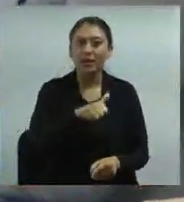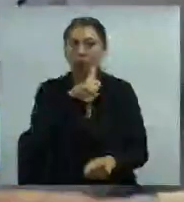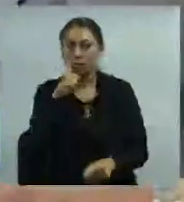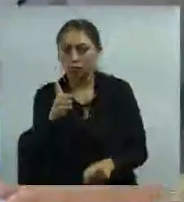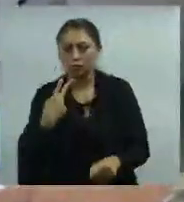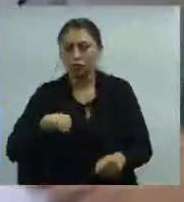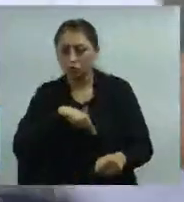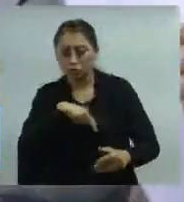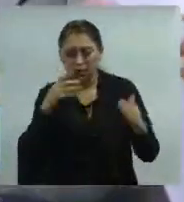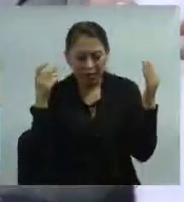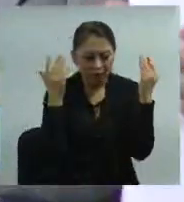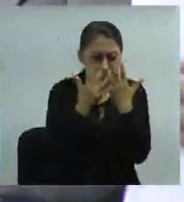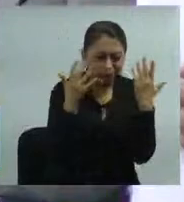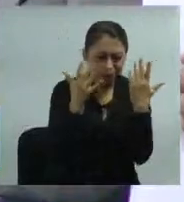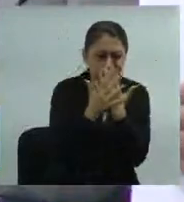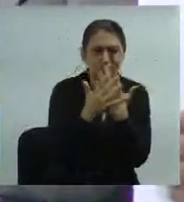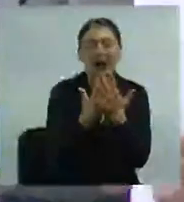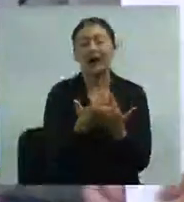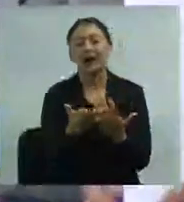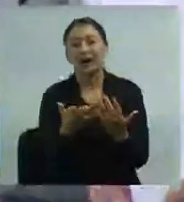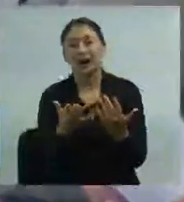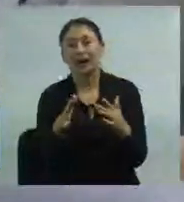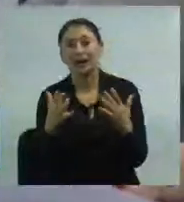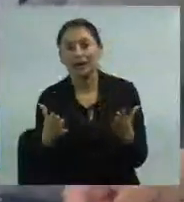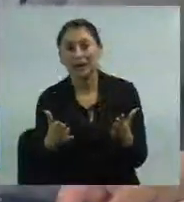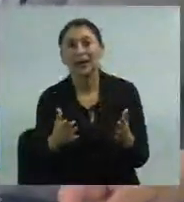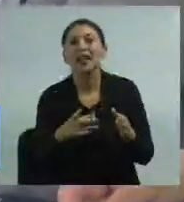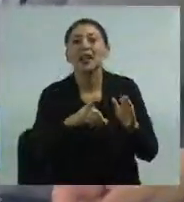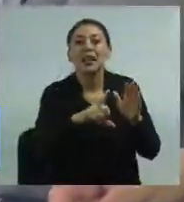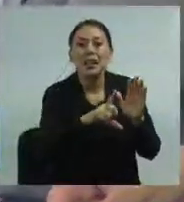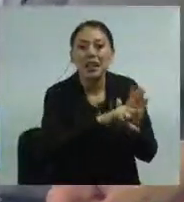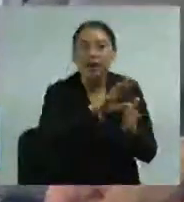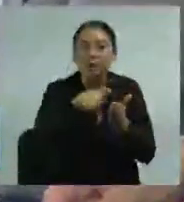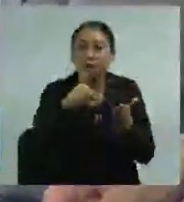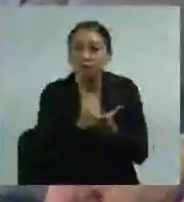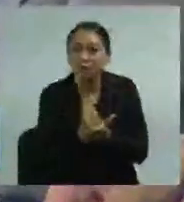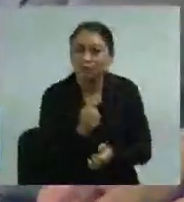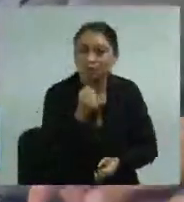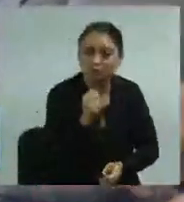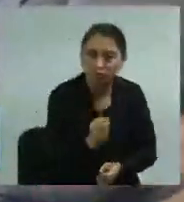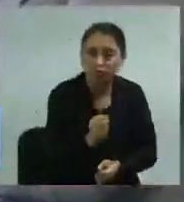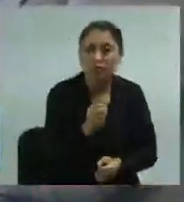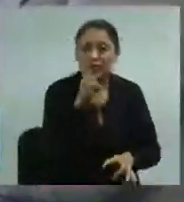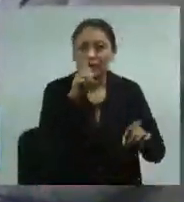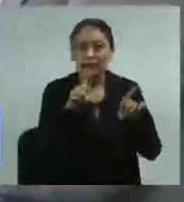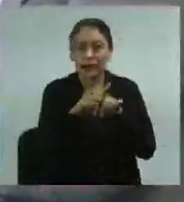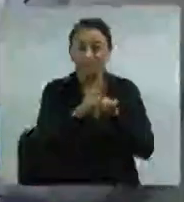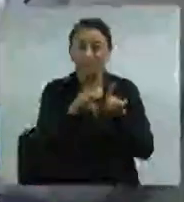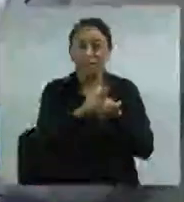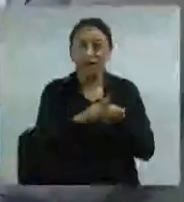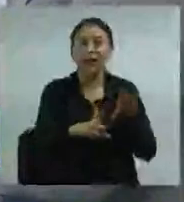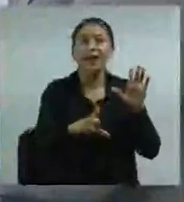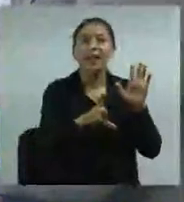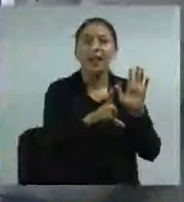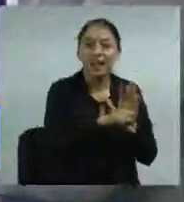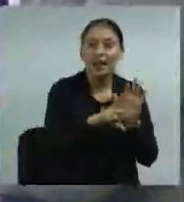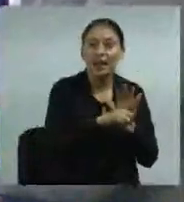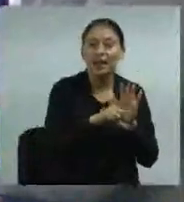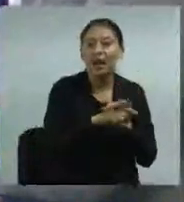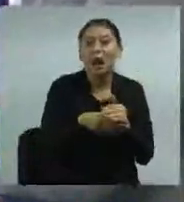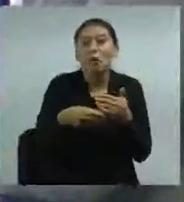un error bastante recurrente, legislar por presión y legislar